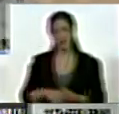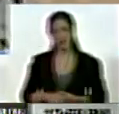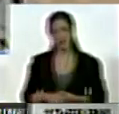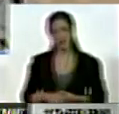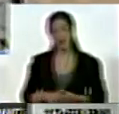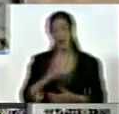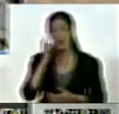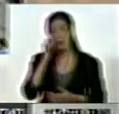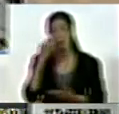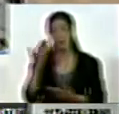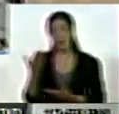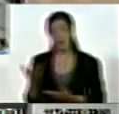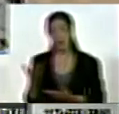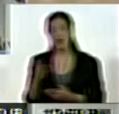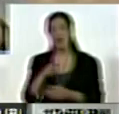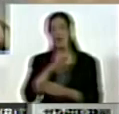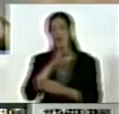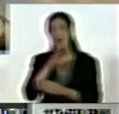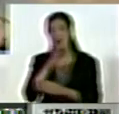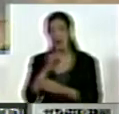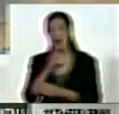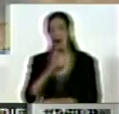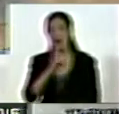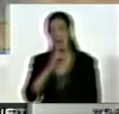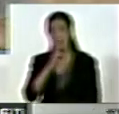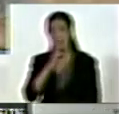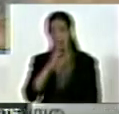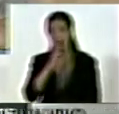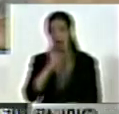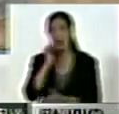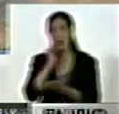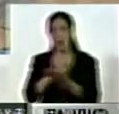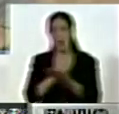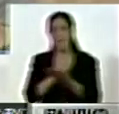Este señor se presentó con un pasaporte